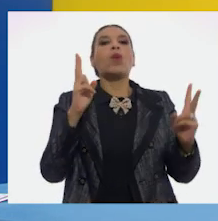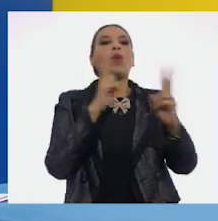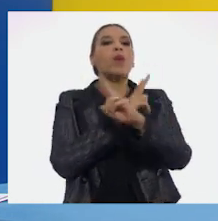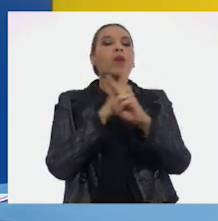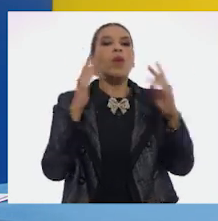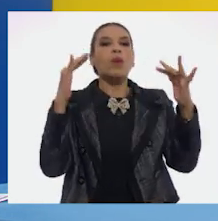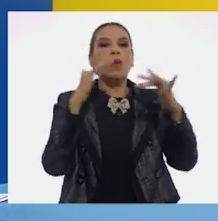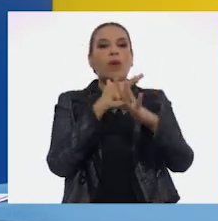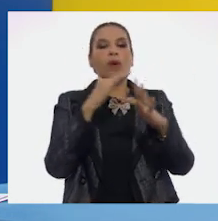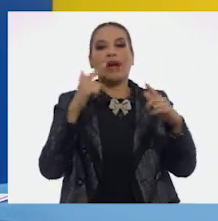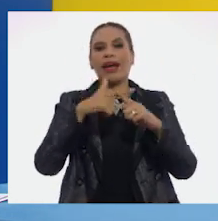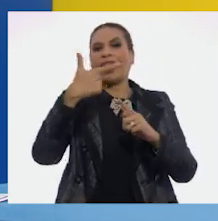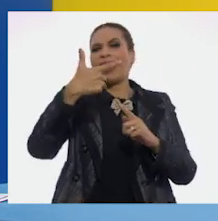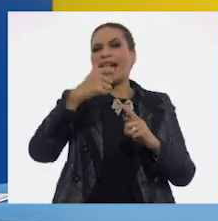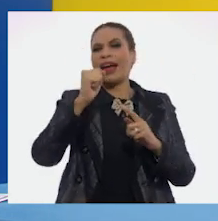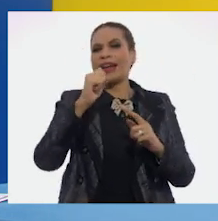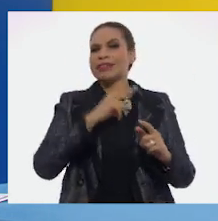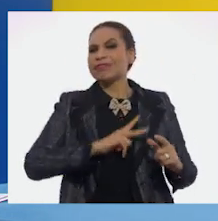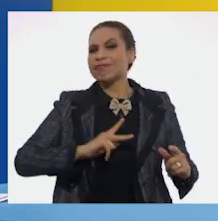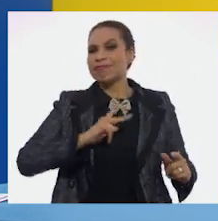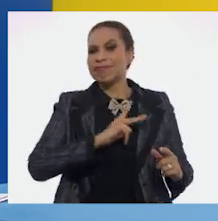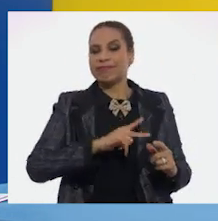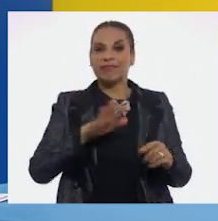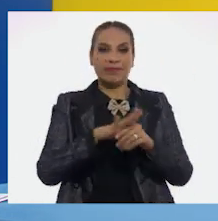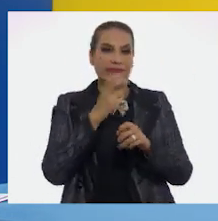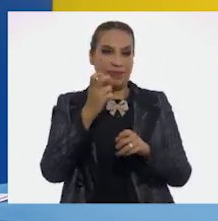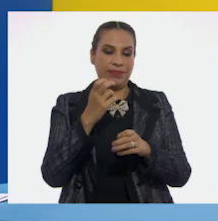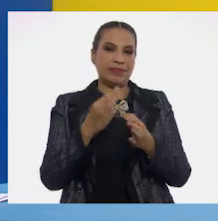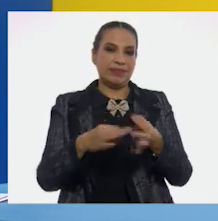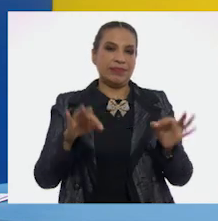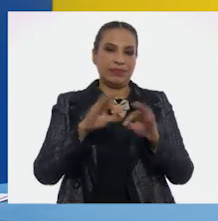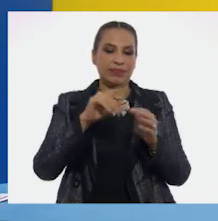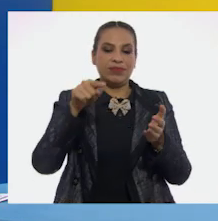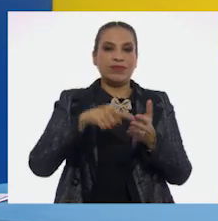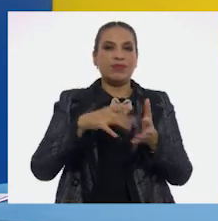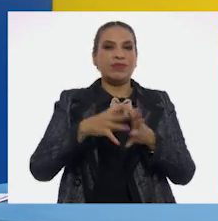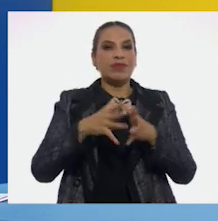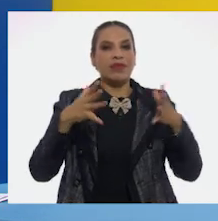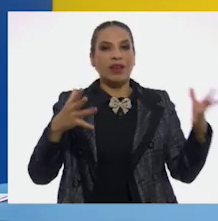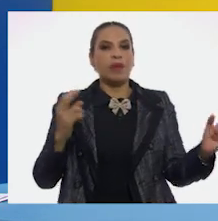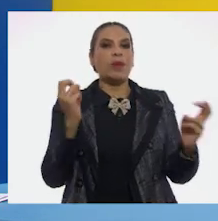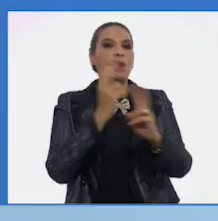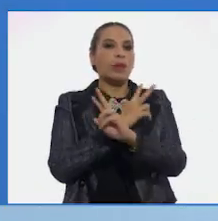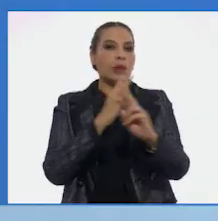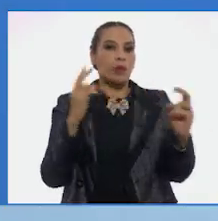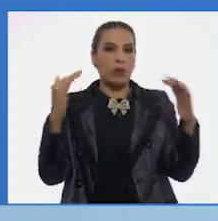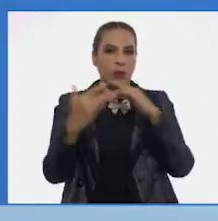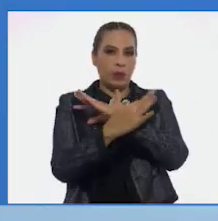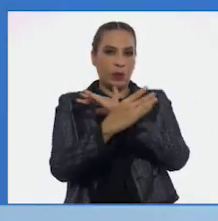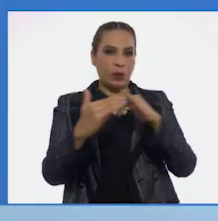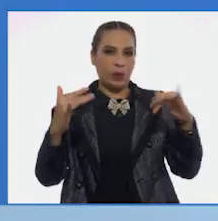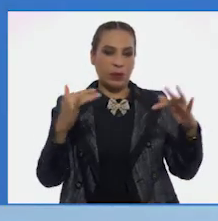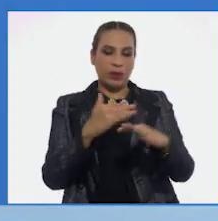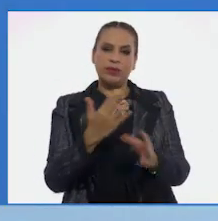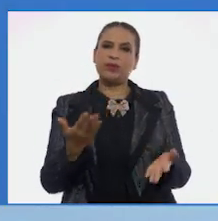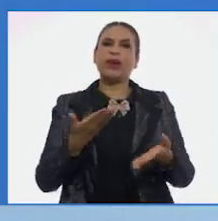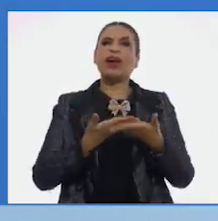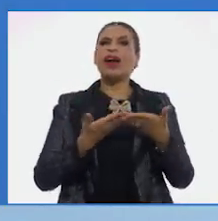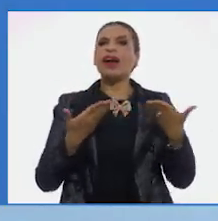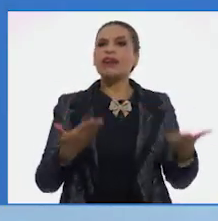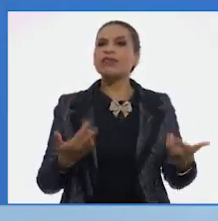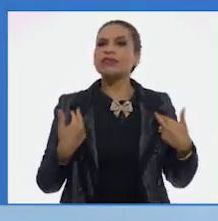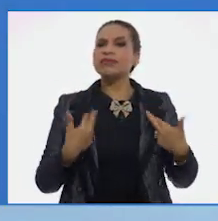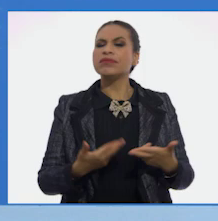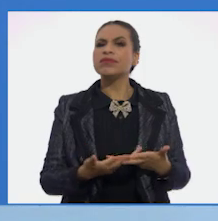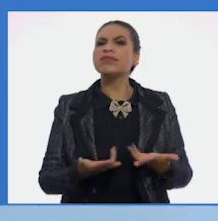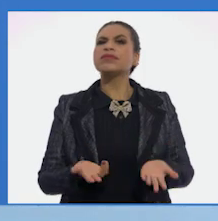por gases venenosos. Por eso, era importante crear sitios amplios y ventilados. Y actualmente,